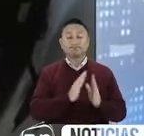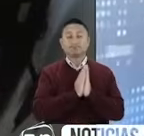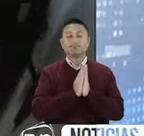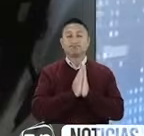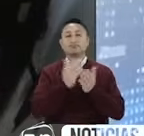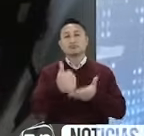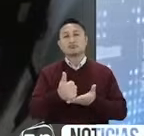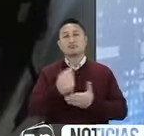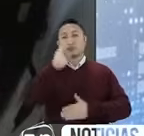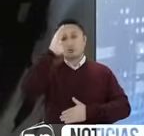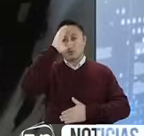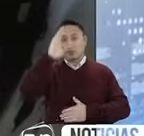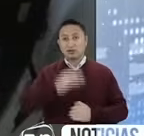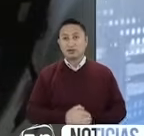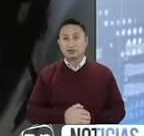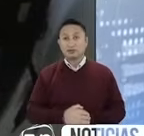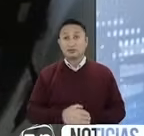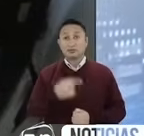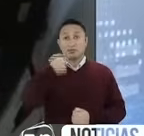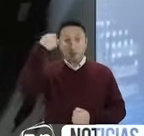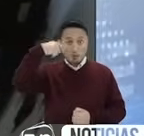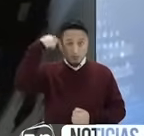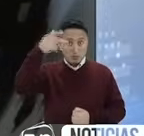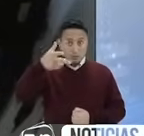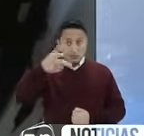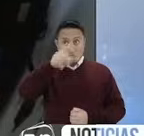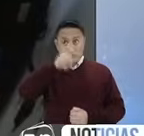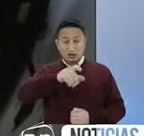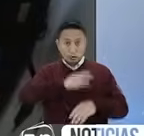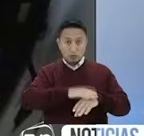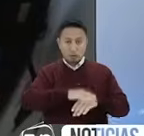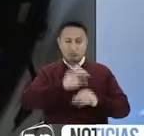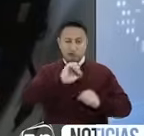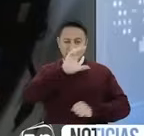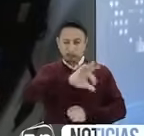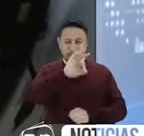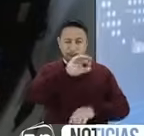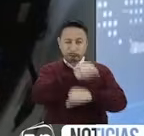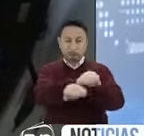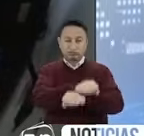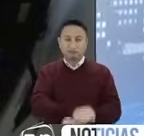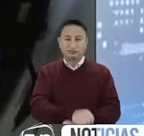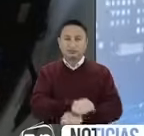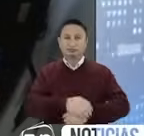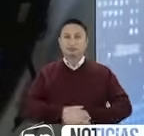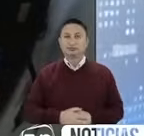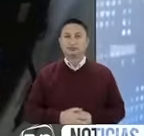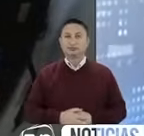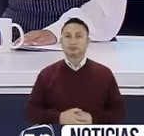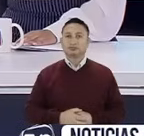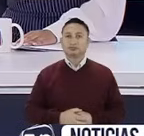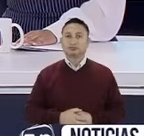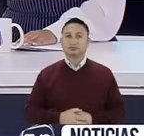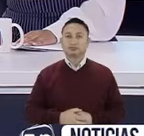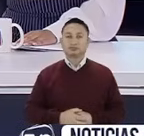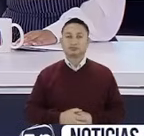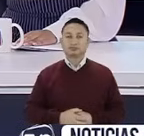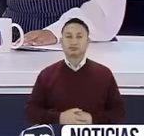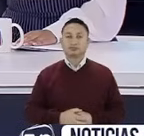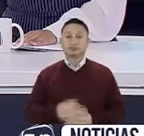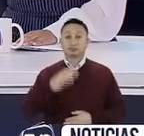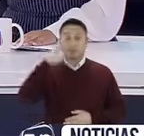y que con los videos se pueda capturar a los antisociales. Informó Roselena Vascones. La policía trata